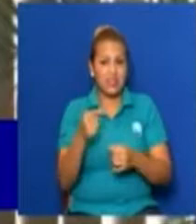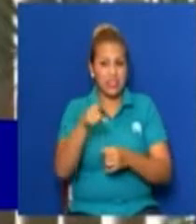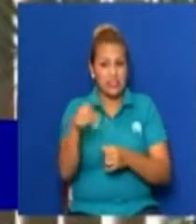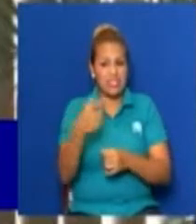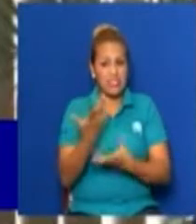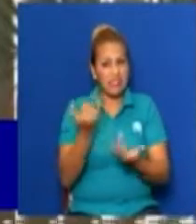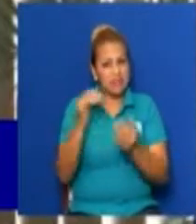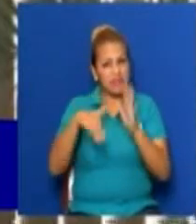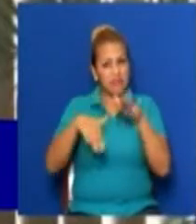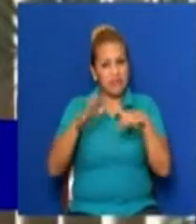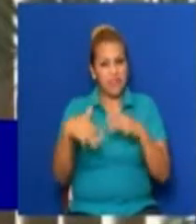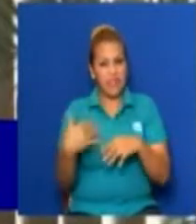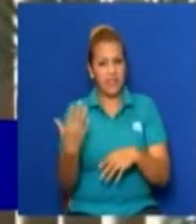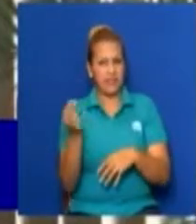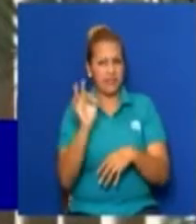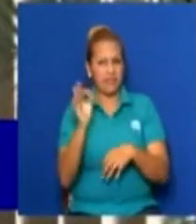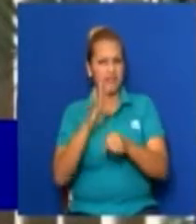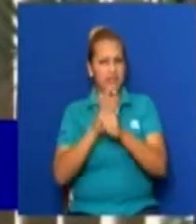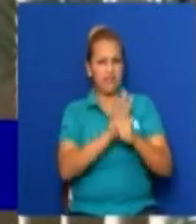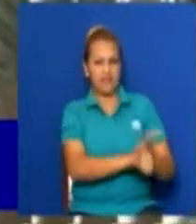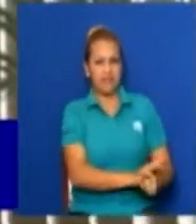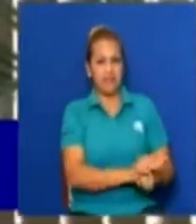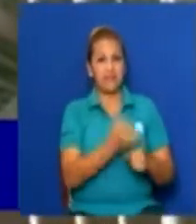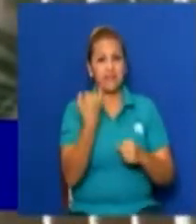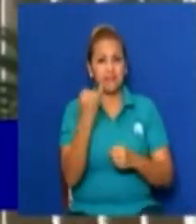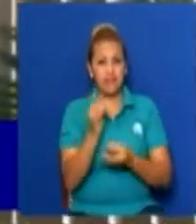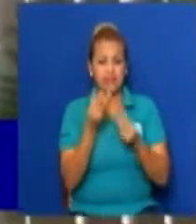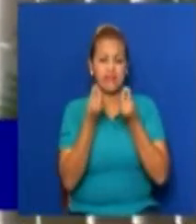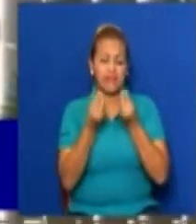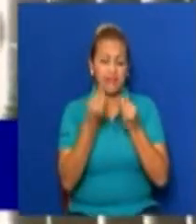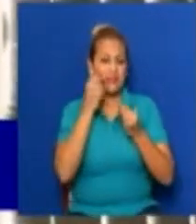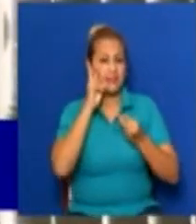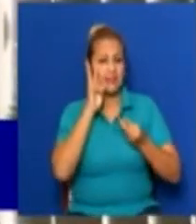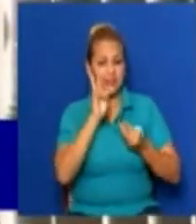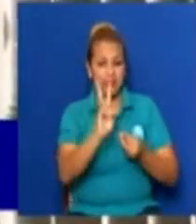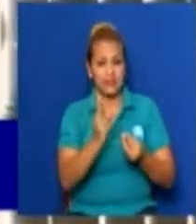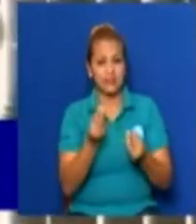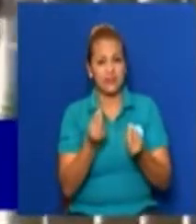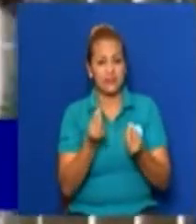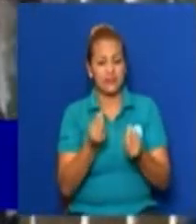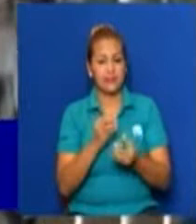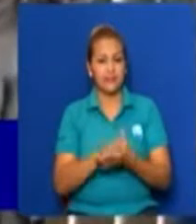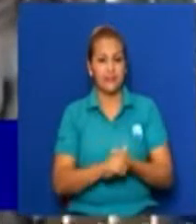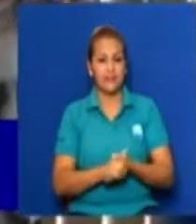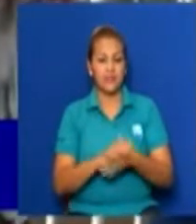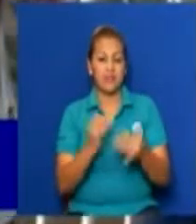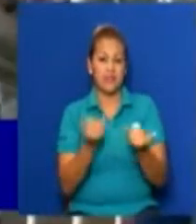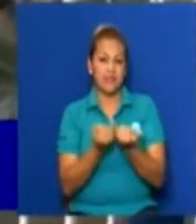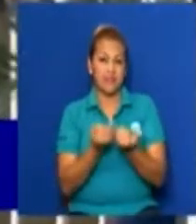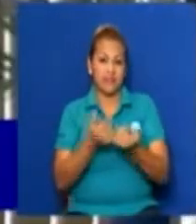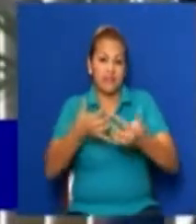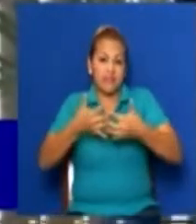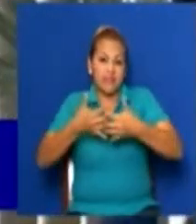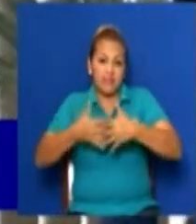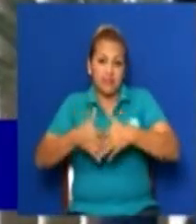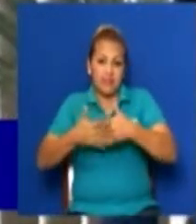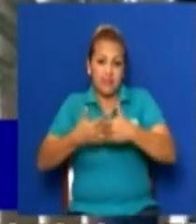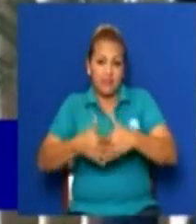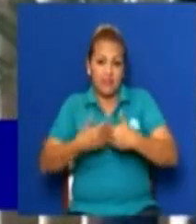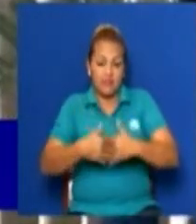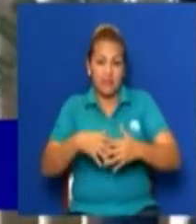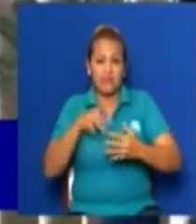analizado en algunas empresas que son enormes, transnacionales, qué sé yo, está